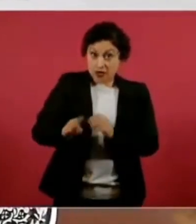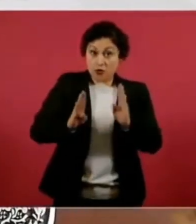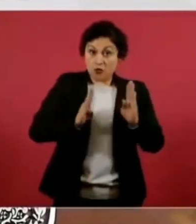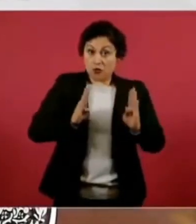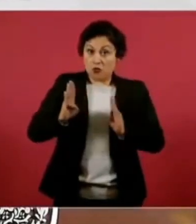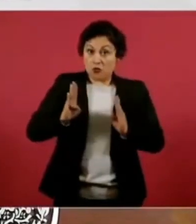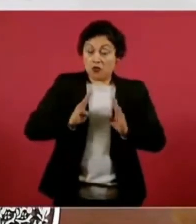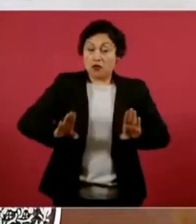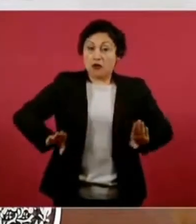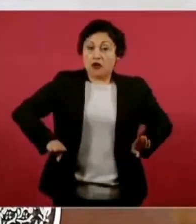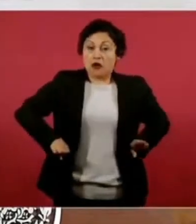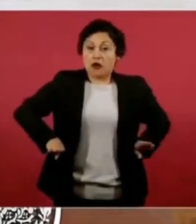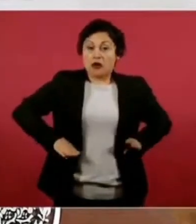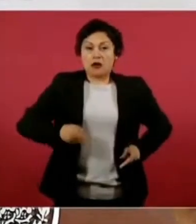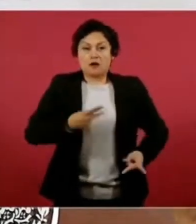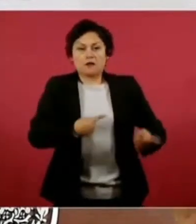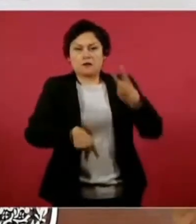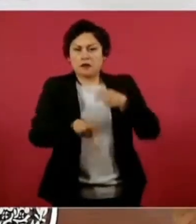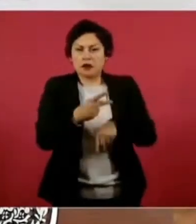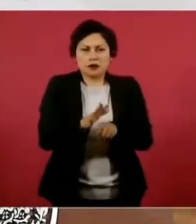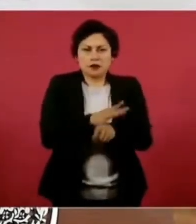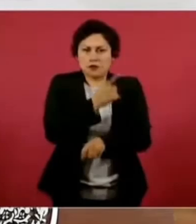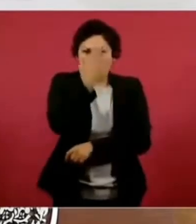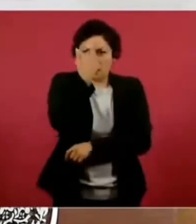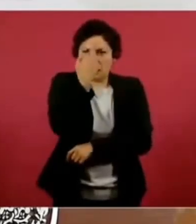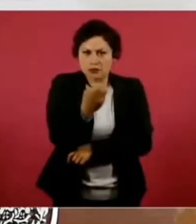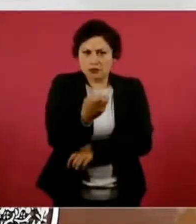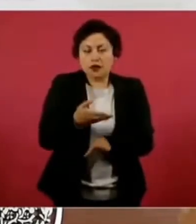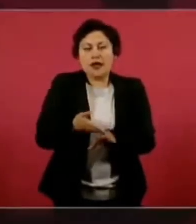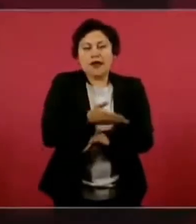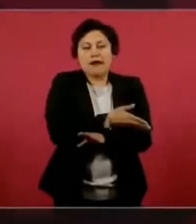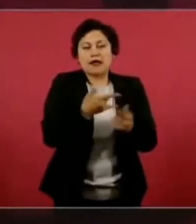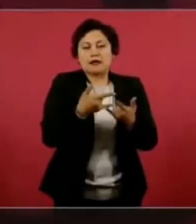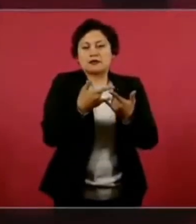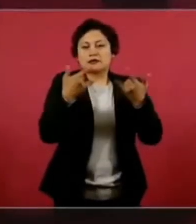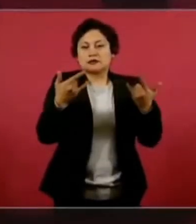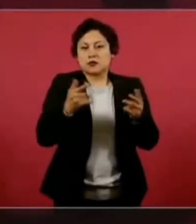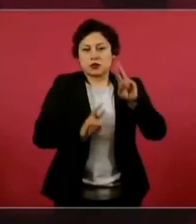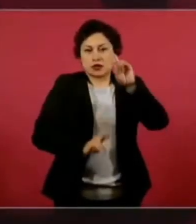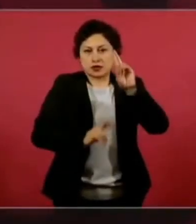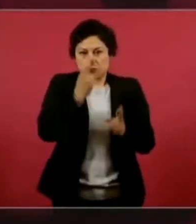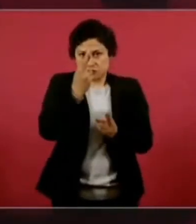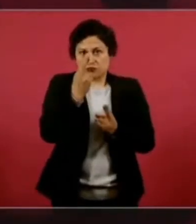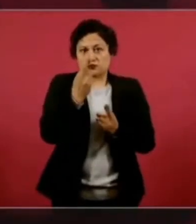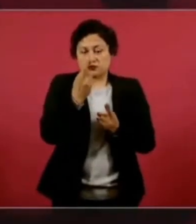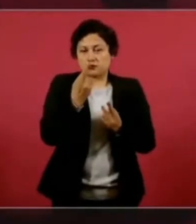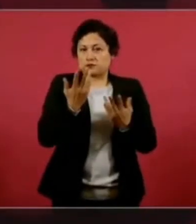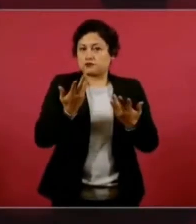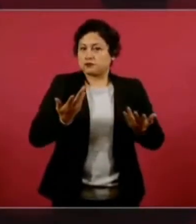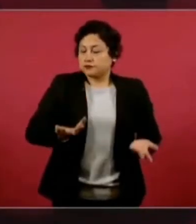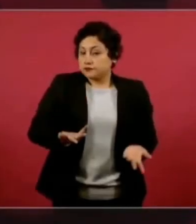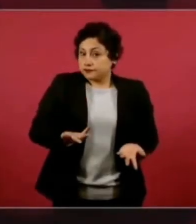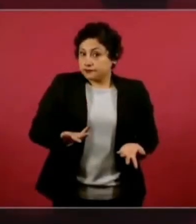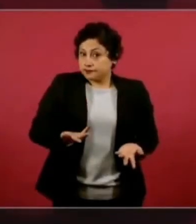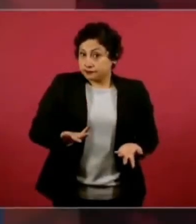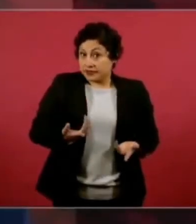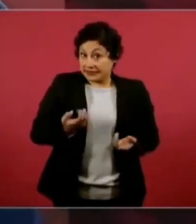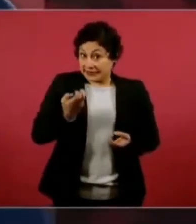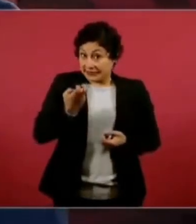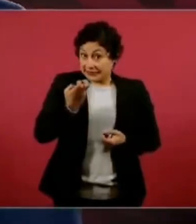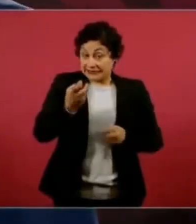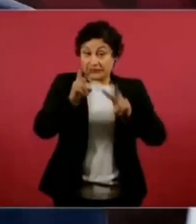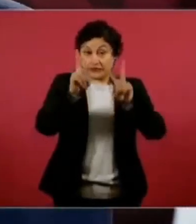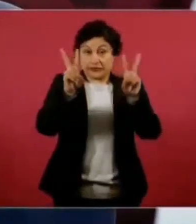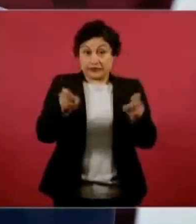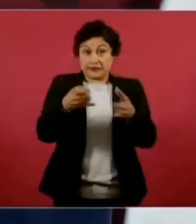revolucionario, que no se puede tratar igual al ejército de México que a